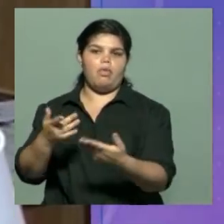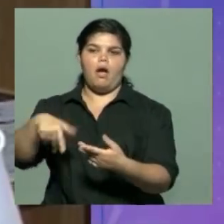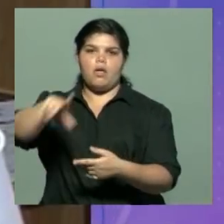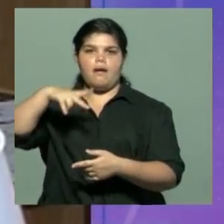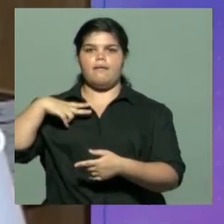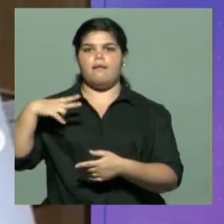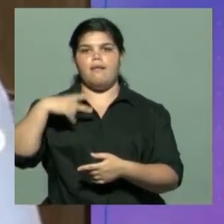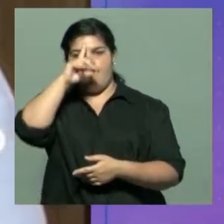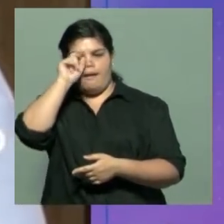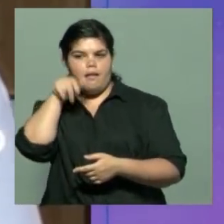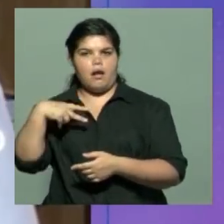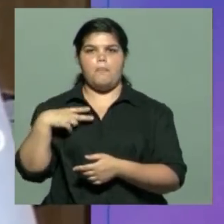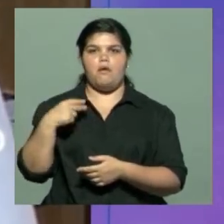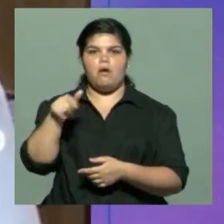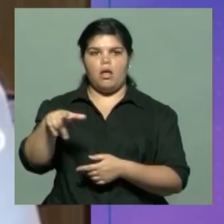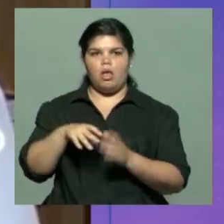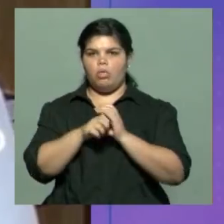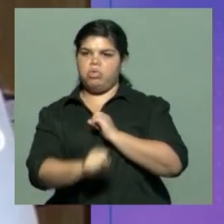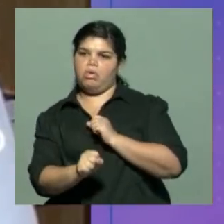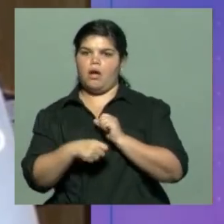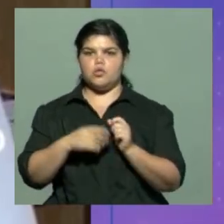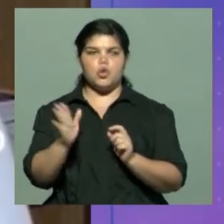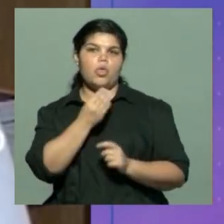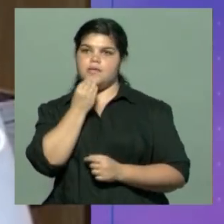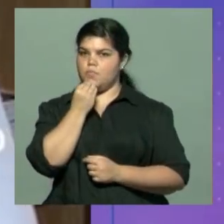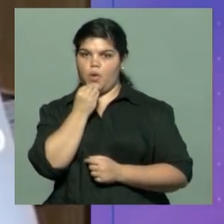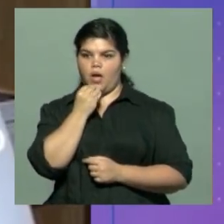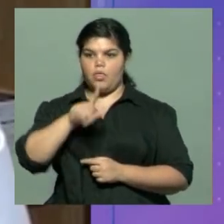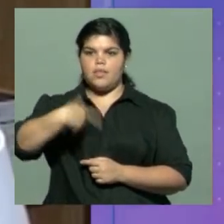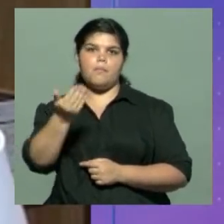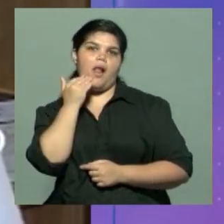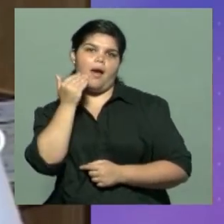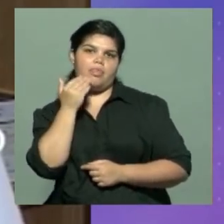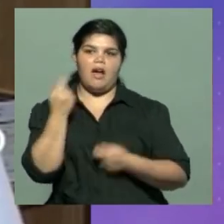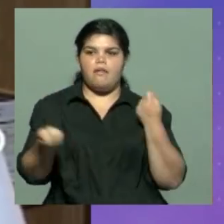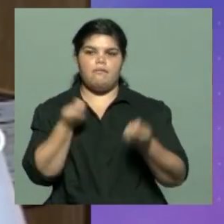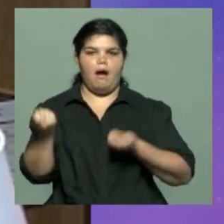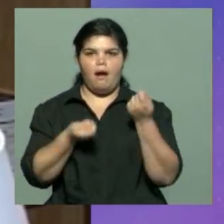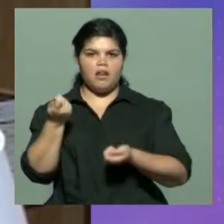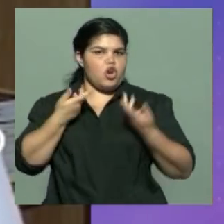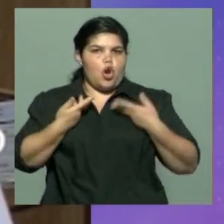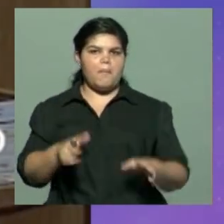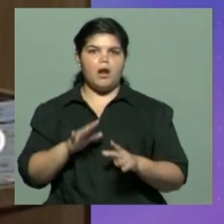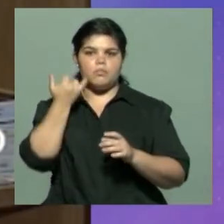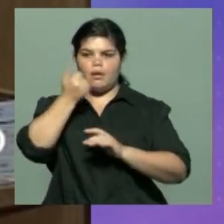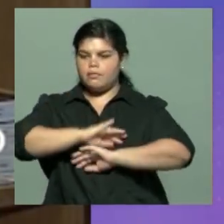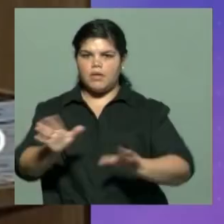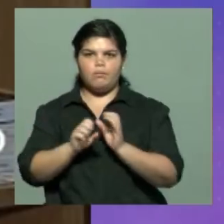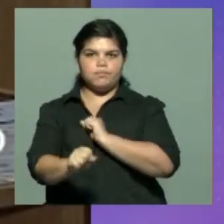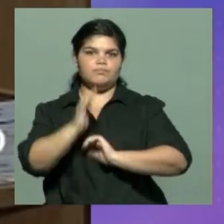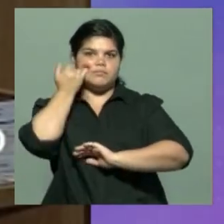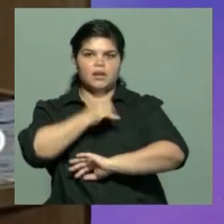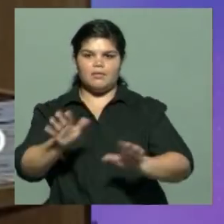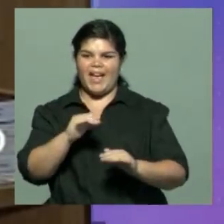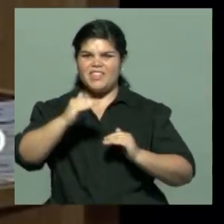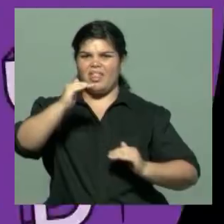de prestigio, le hacen la cosa sin que nadie se entere, a la tarde puede ir a un baile si quiere, porque ya todo pasó. Esa desigualdad